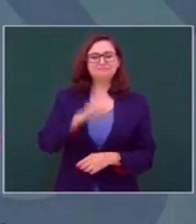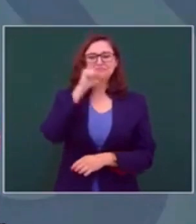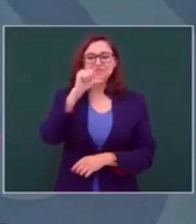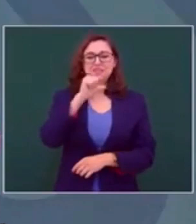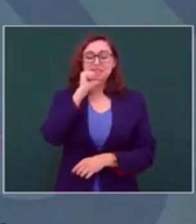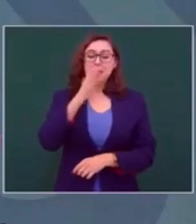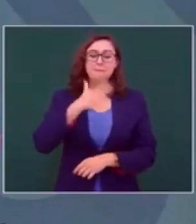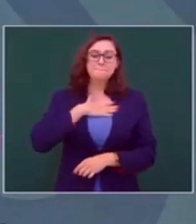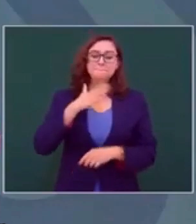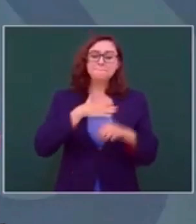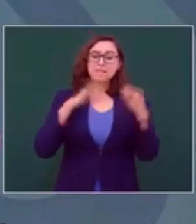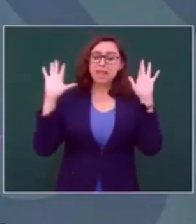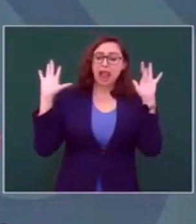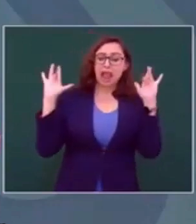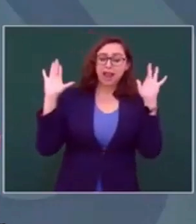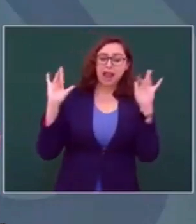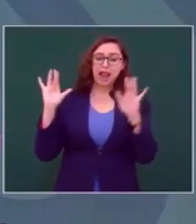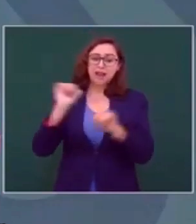pueblo de mexico